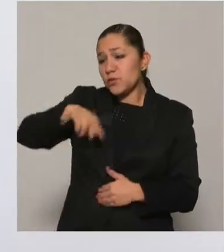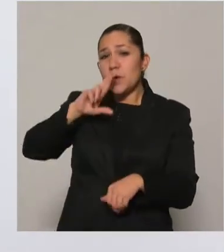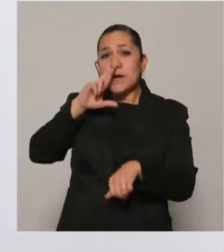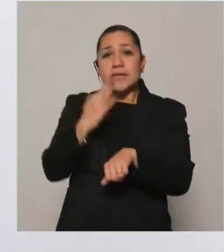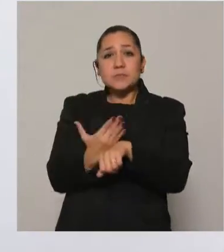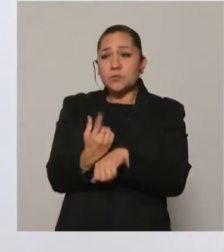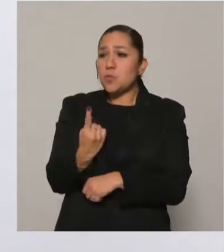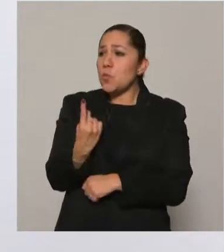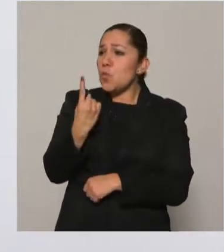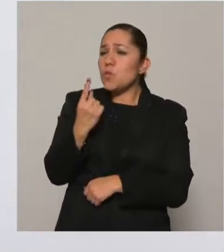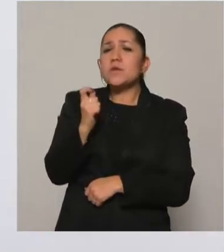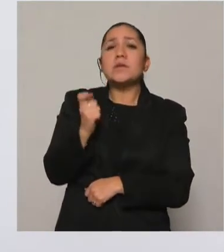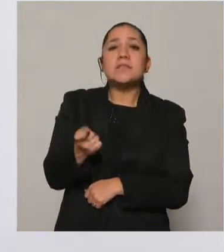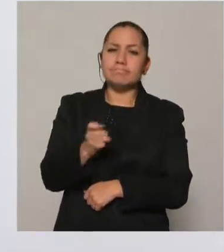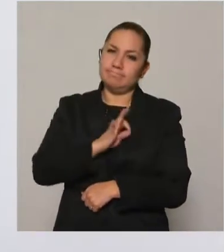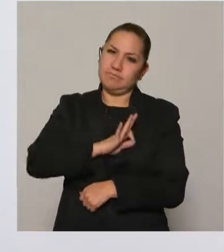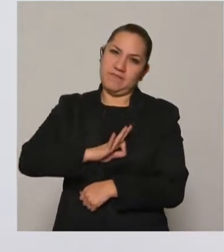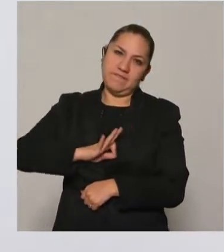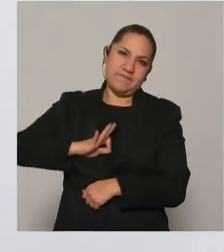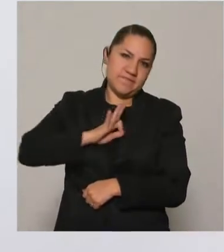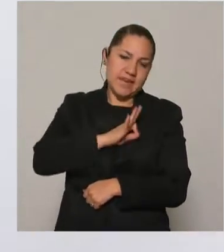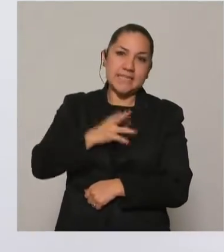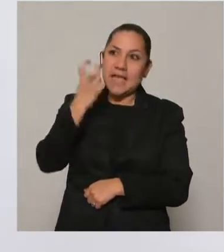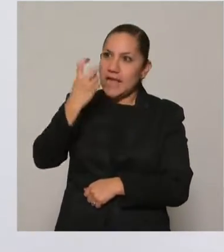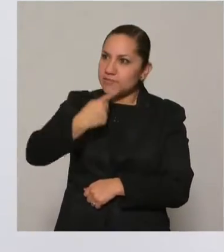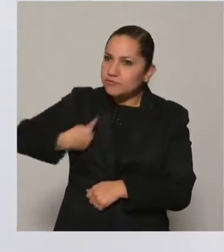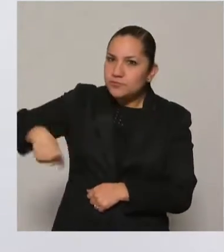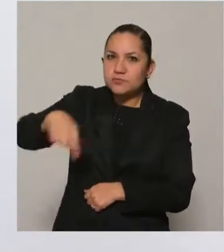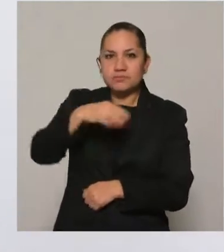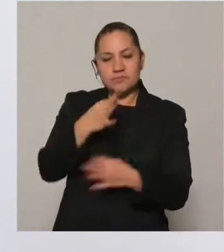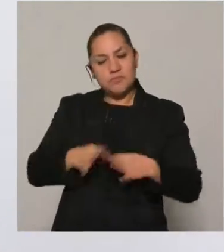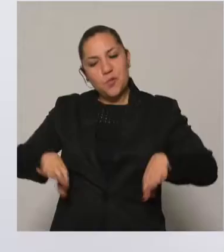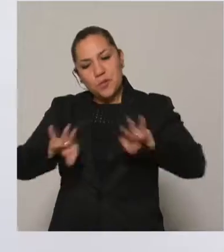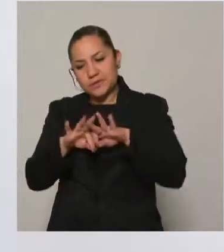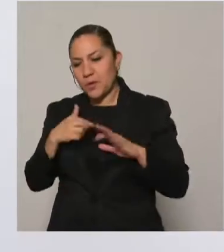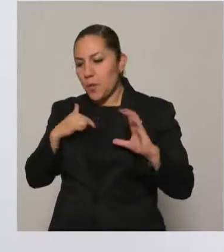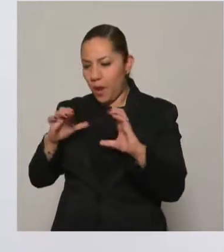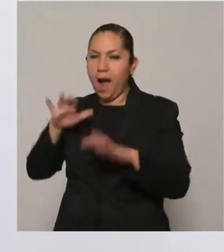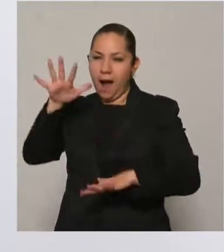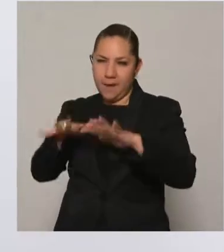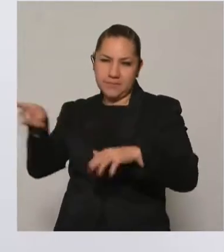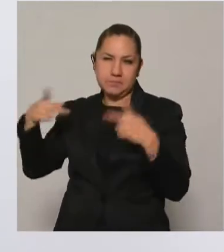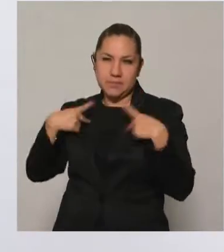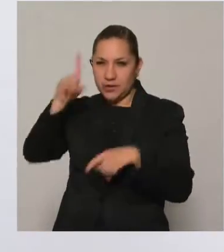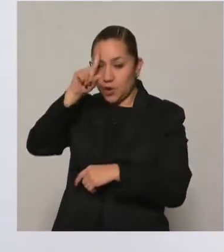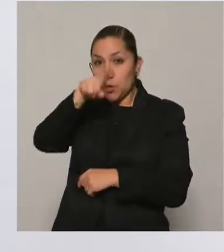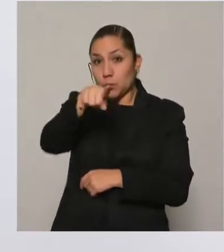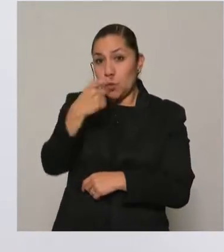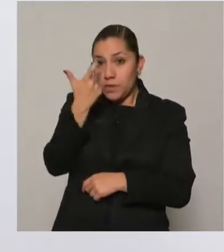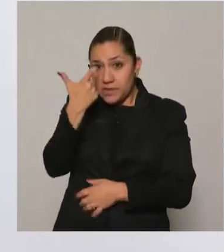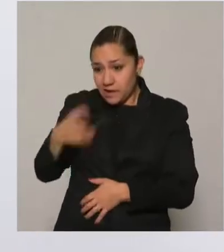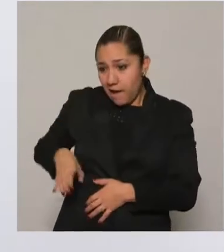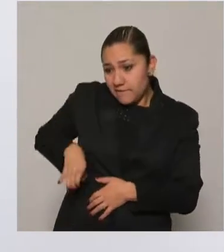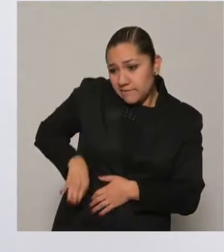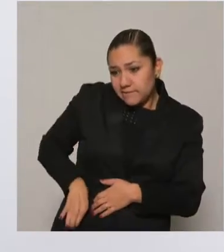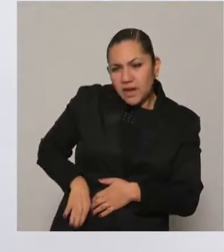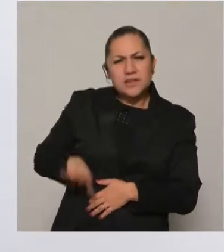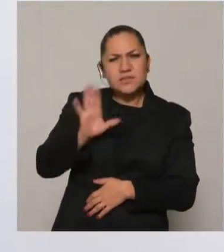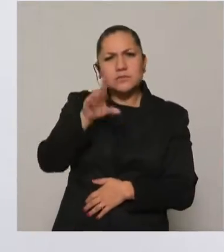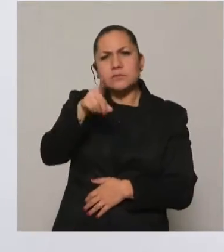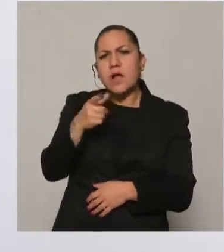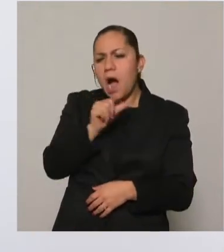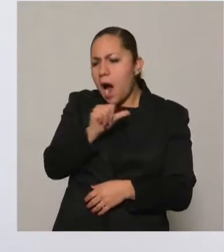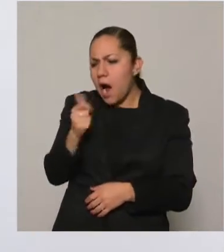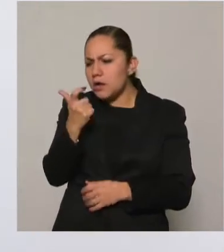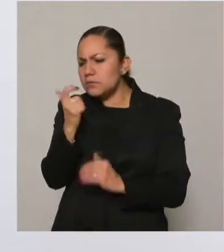cuidarnos mucho. Así es. Muchas personas dicen, no lleves dinero, nada más lleva lo indispensable, lo que vas a gastar en el lugar y ya, ¿no?